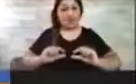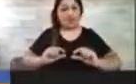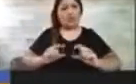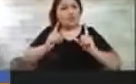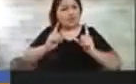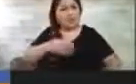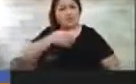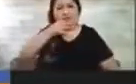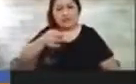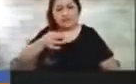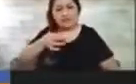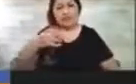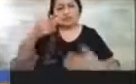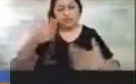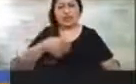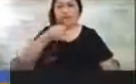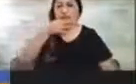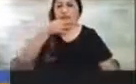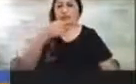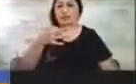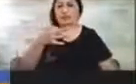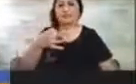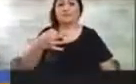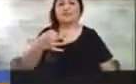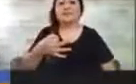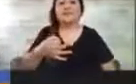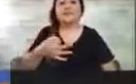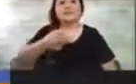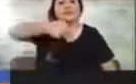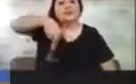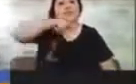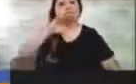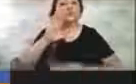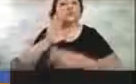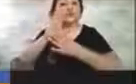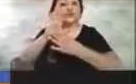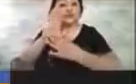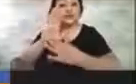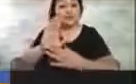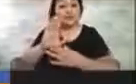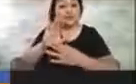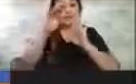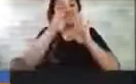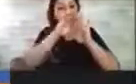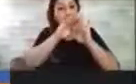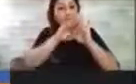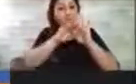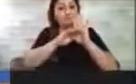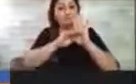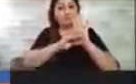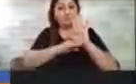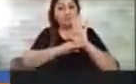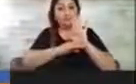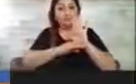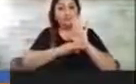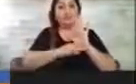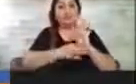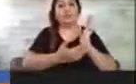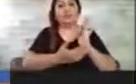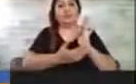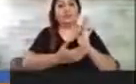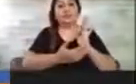describir la imagen. Nosotros ofrecemos una serie de criterios que no son, como